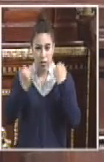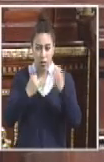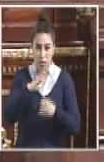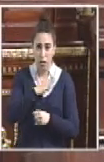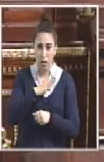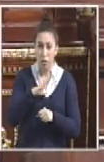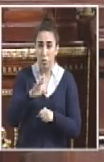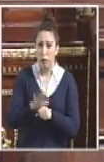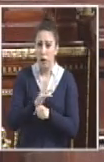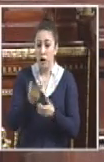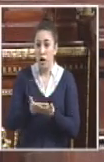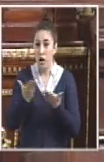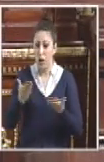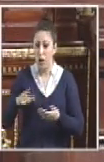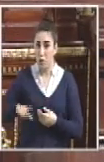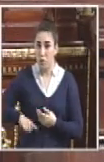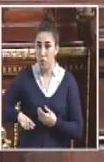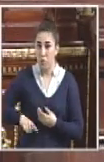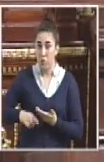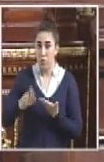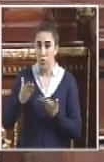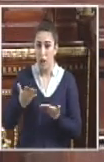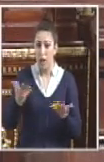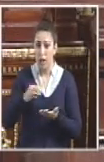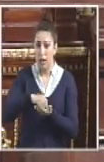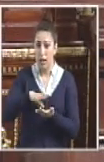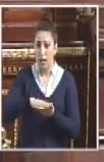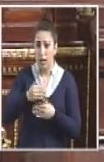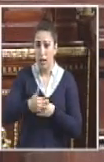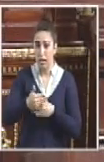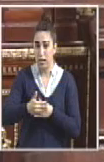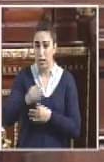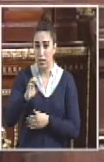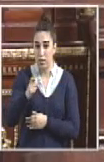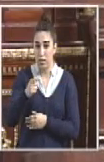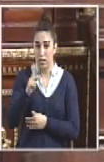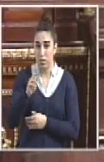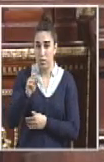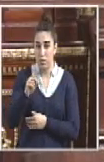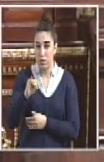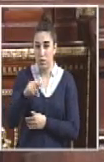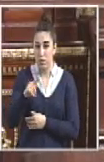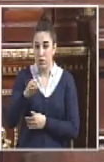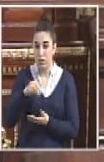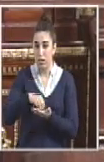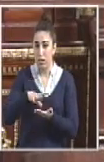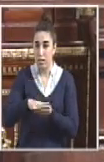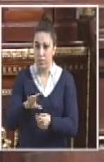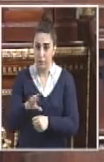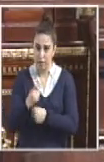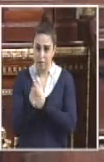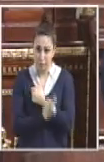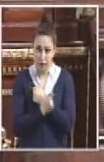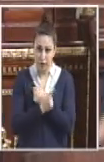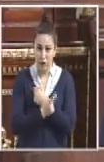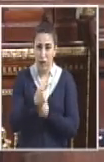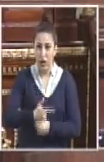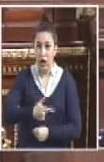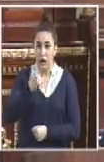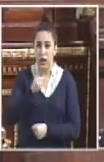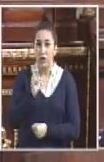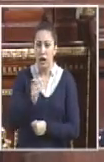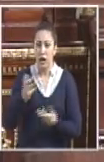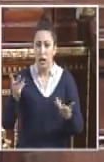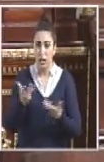hoy el gobierno ya está haciendo lo del expediente electrónico. Lo grave es que lo está haciendo en